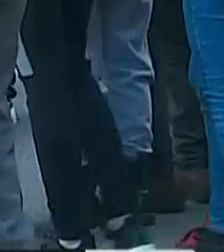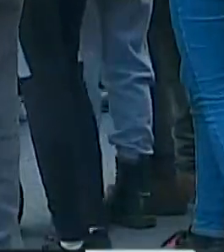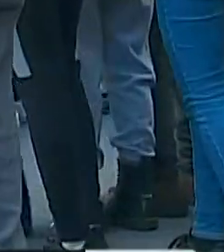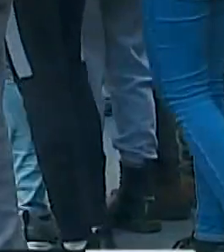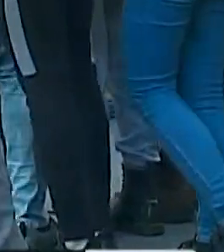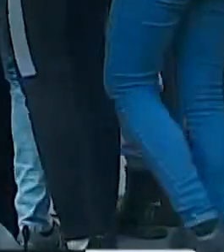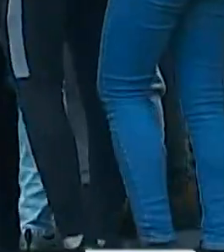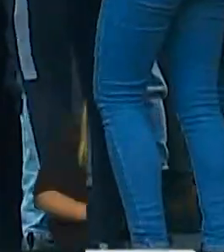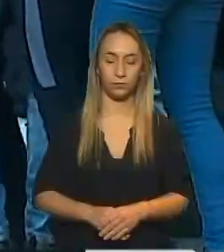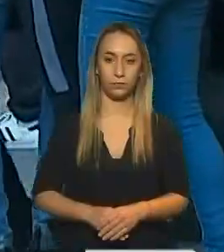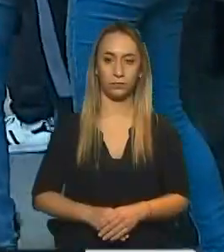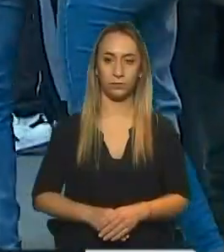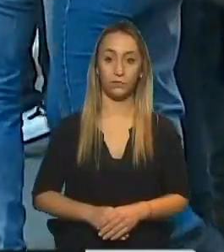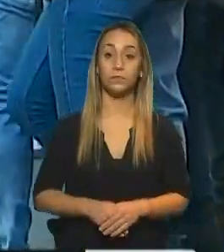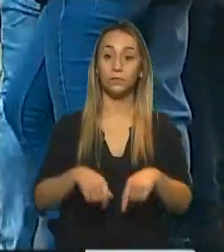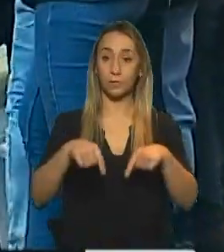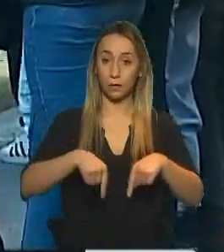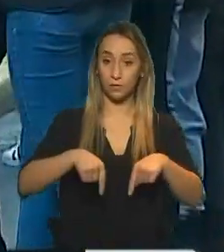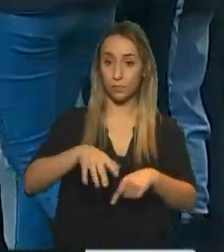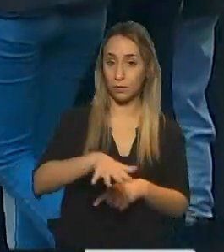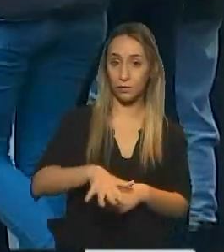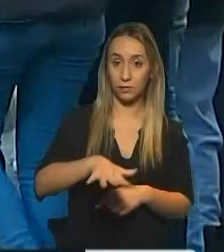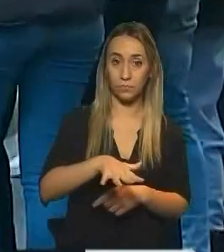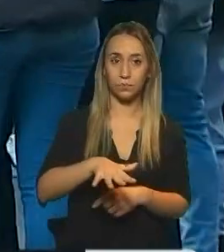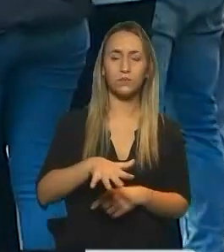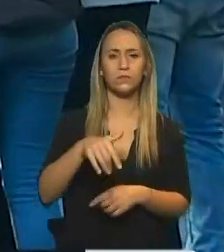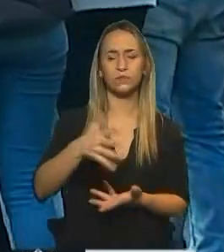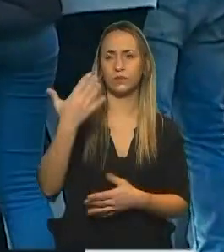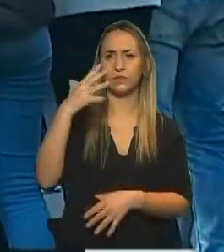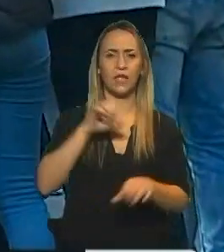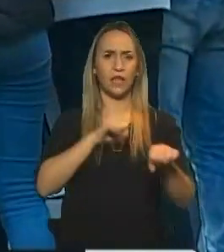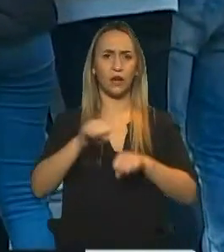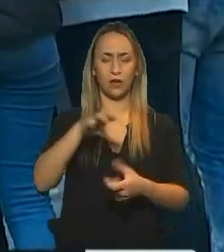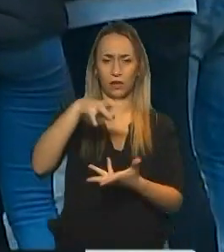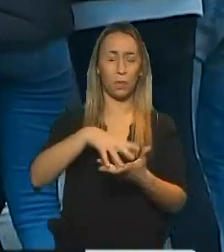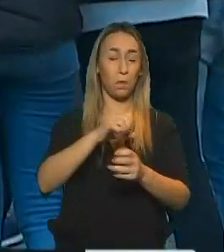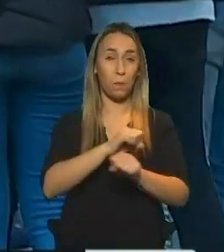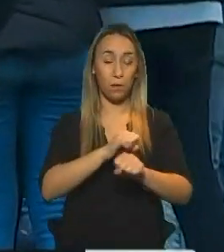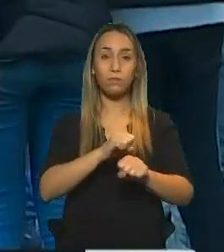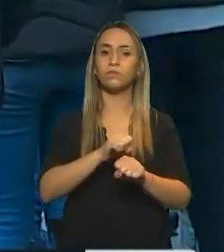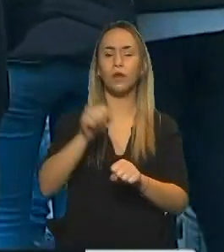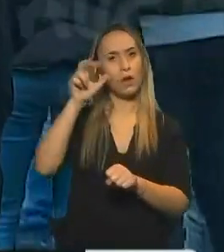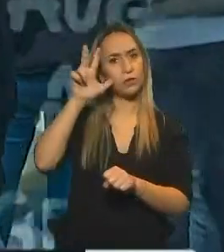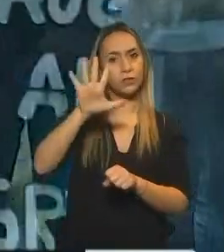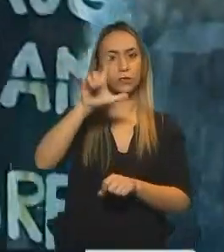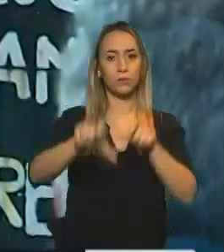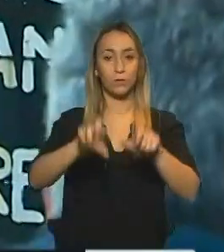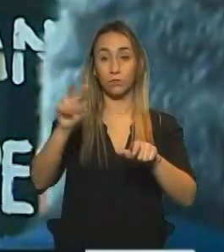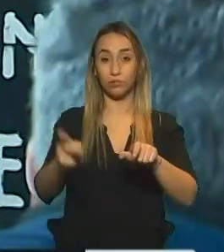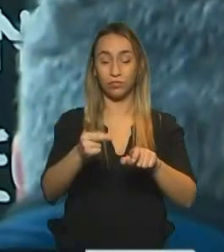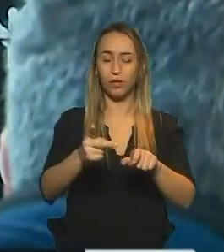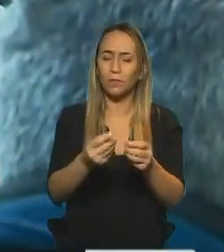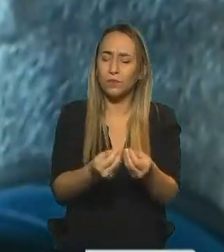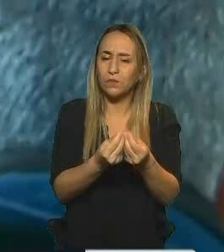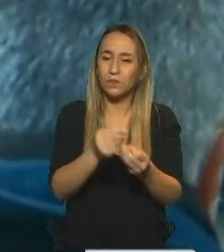en este mismo lugar, un atentado terrorista se llevó la vida de 85 personas y dejó cientos de